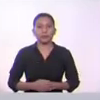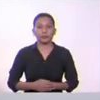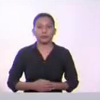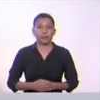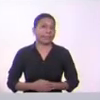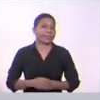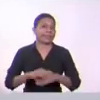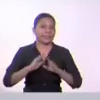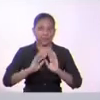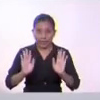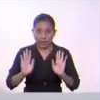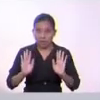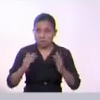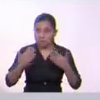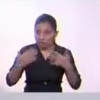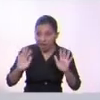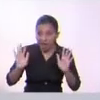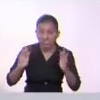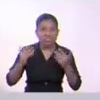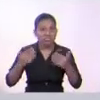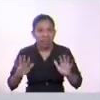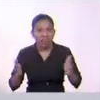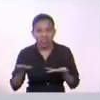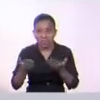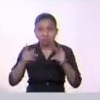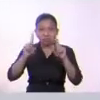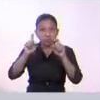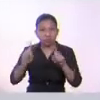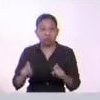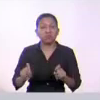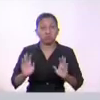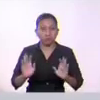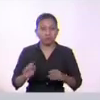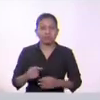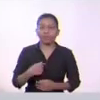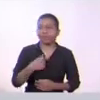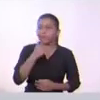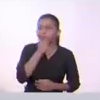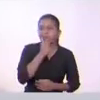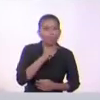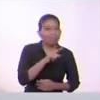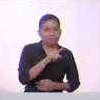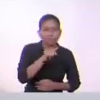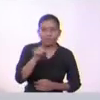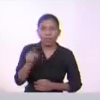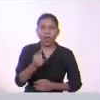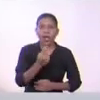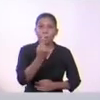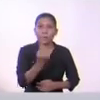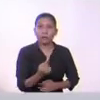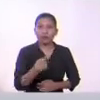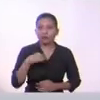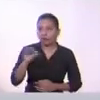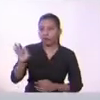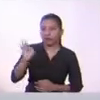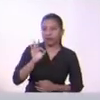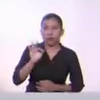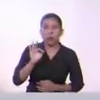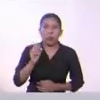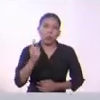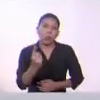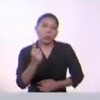Luego de hacer todo esto, debes seleccionar a la persona o personas a quienes vas a